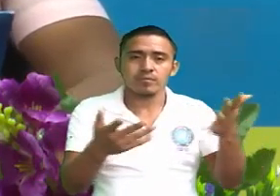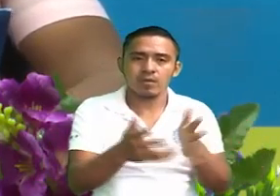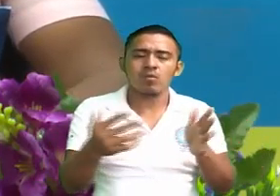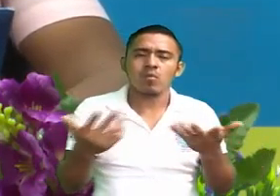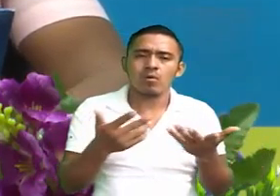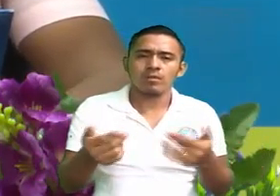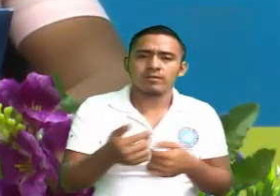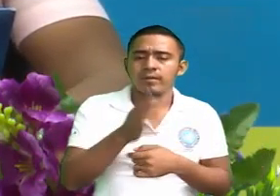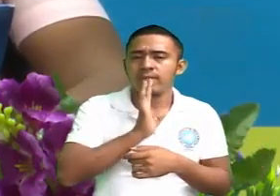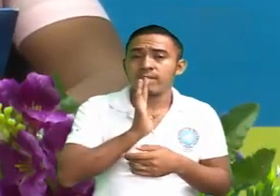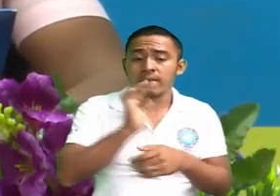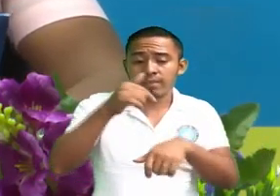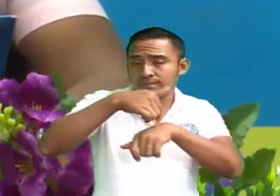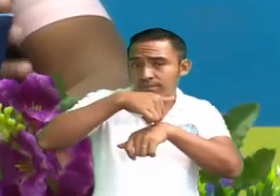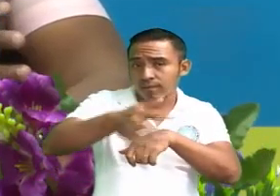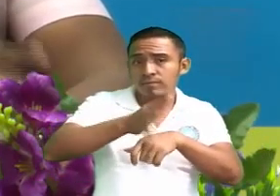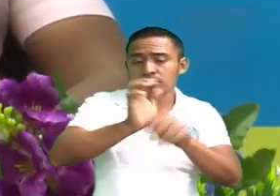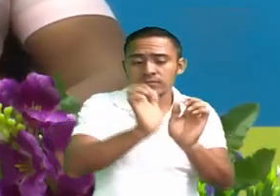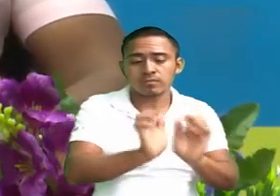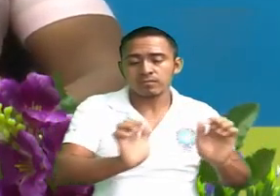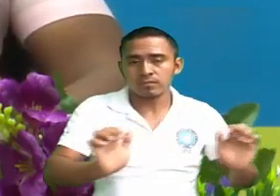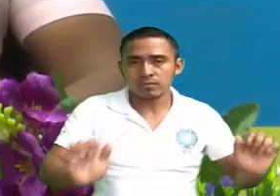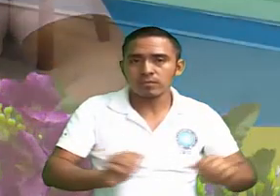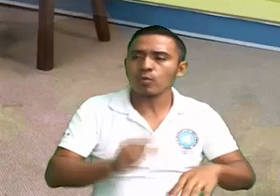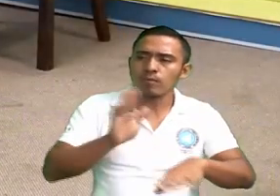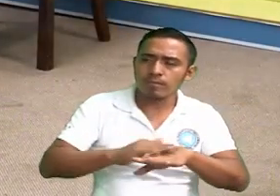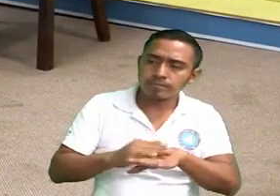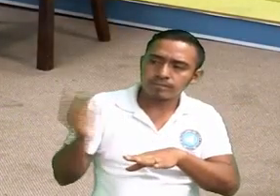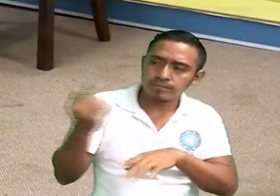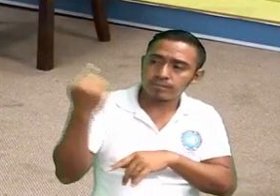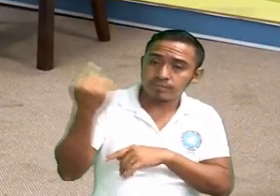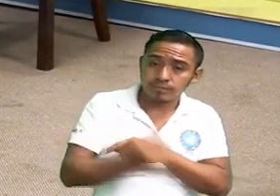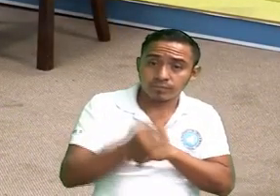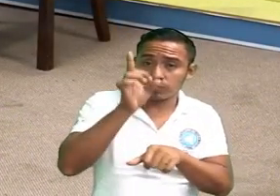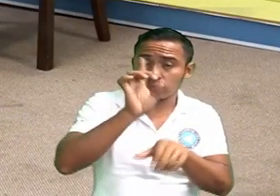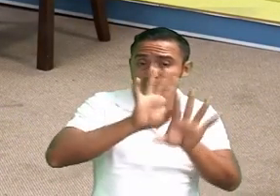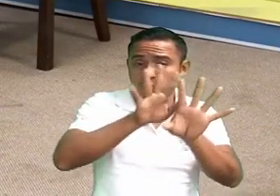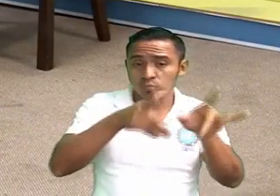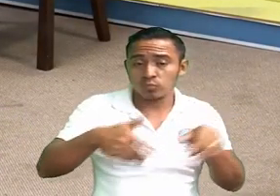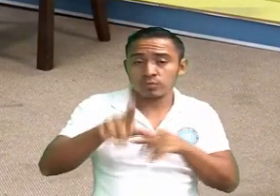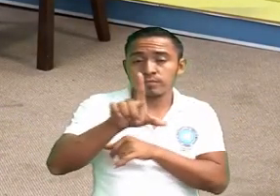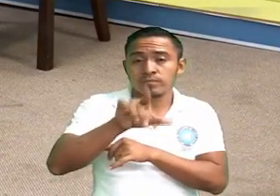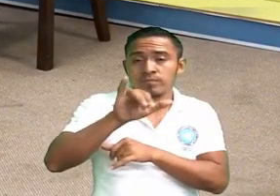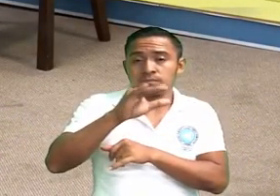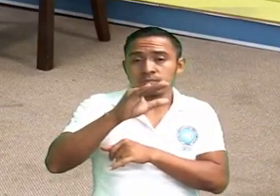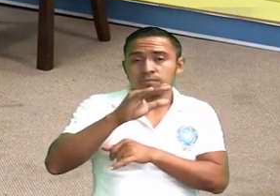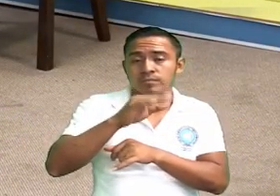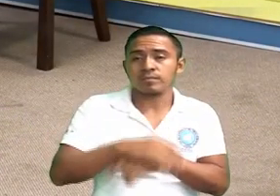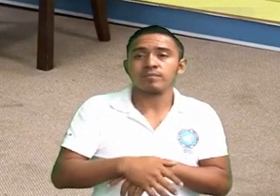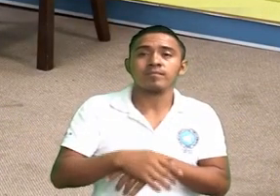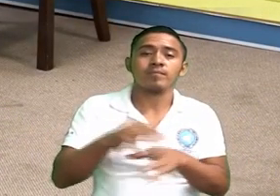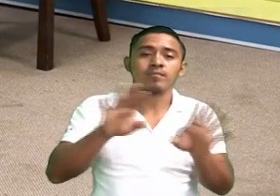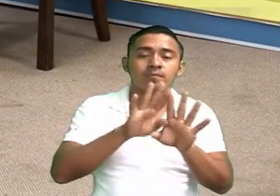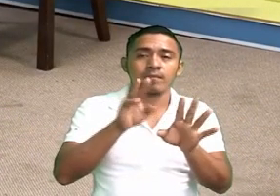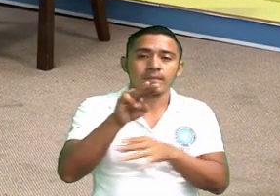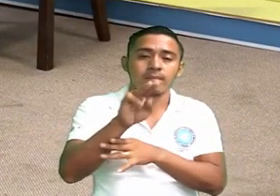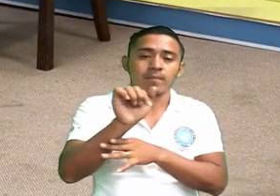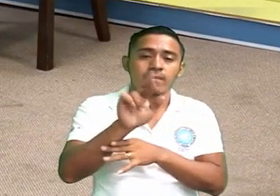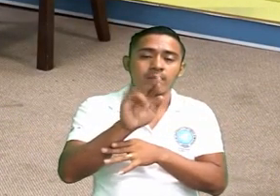así también como actividades tradicionales en nuestro país. El día de hoy vamos a estar conversando sobre un tema muy importante como